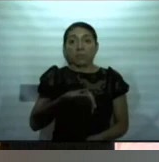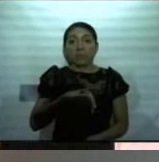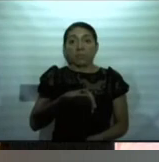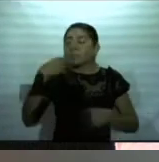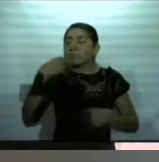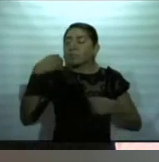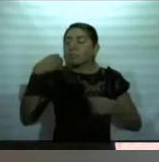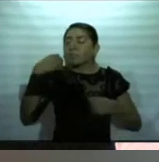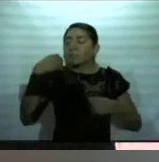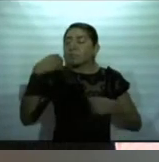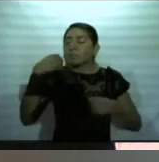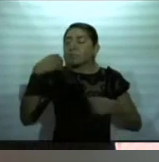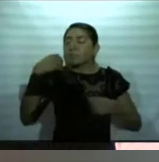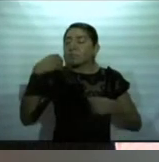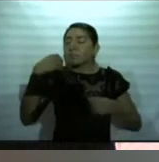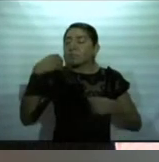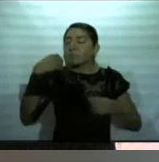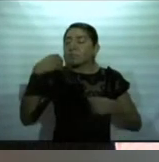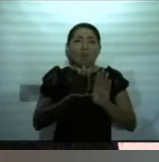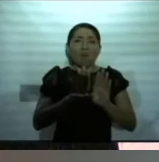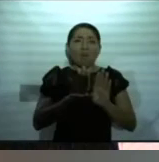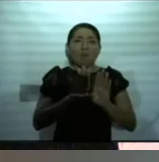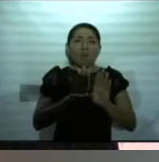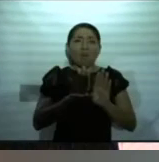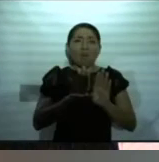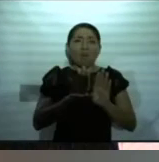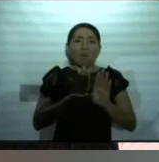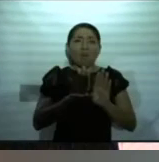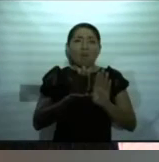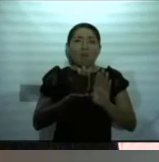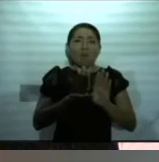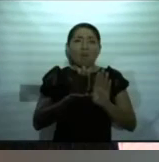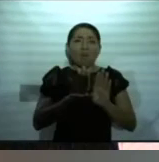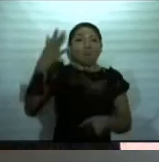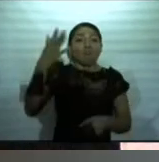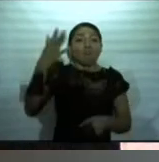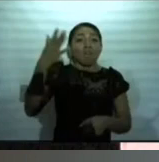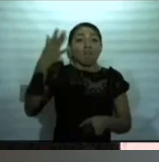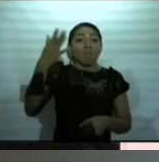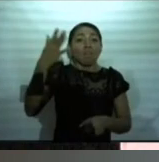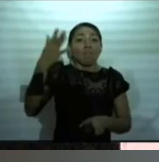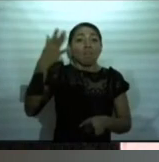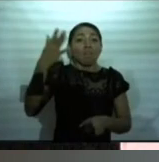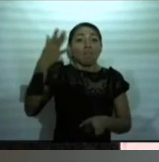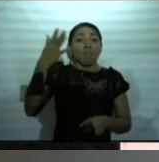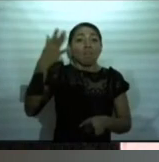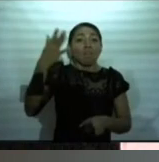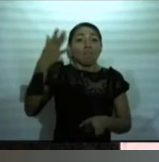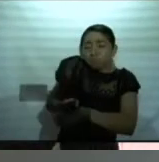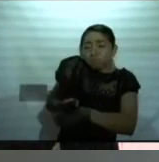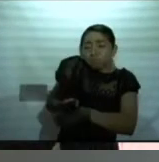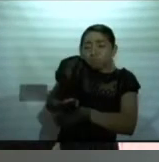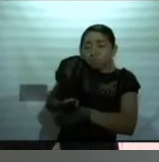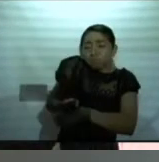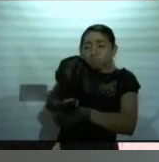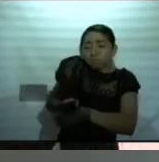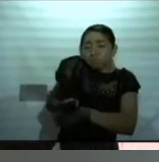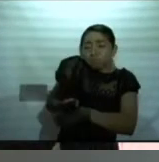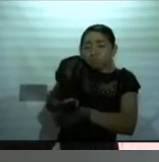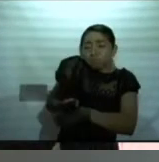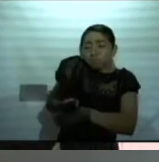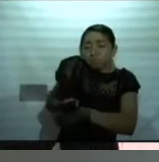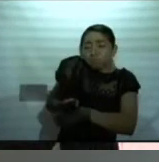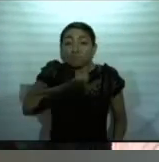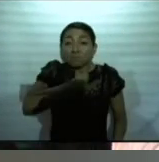de la patria, porque han dado su vida a sus familias, a sus pueblos. ¿Qué sería de México sin